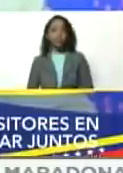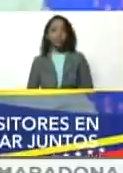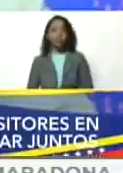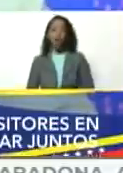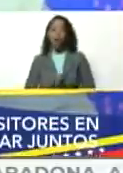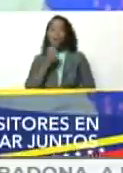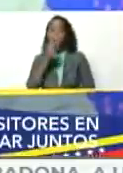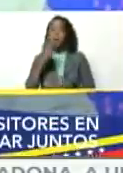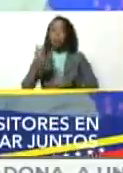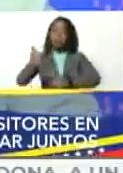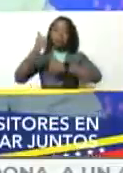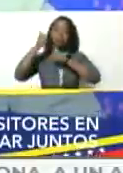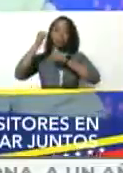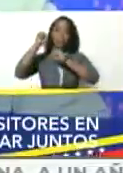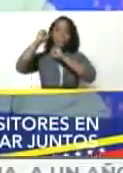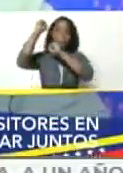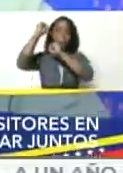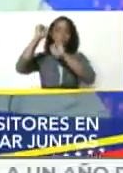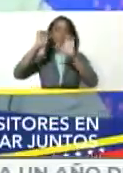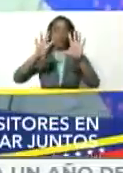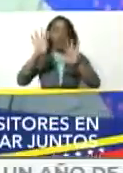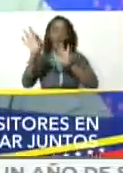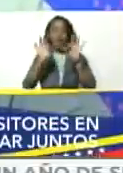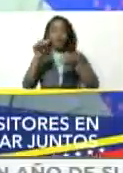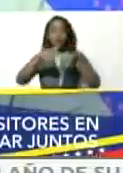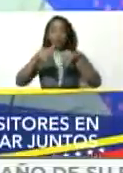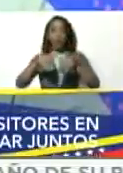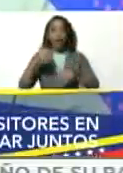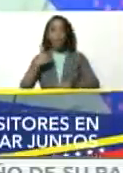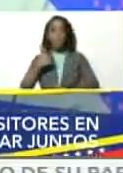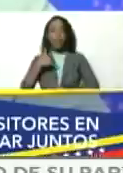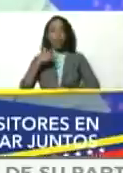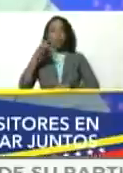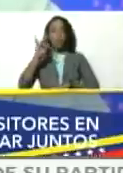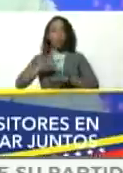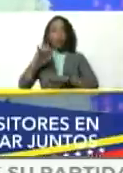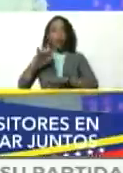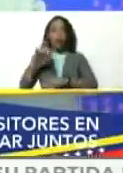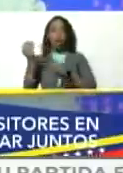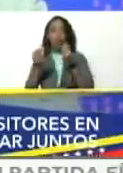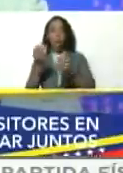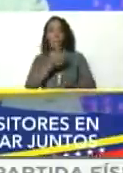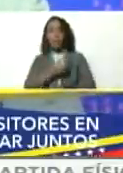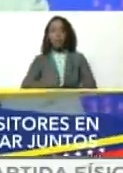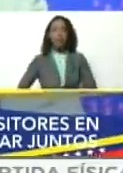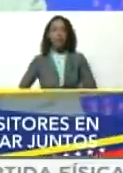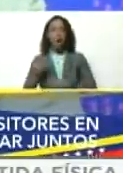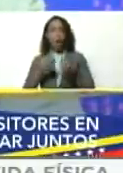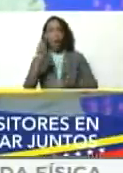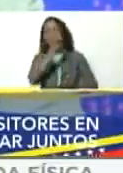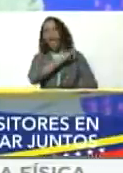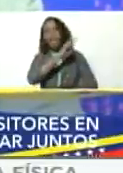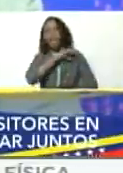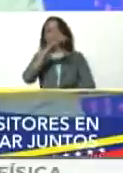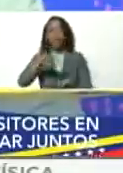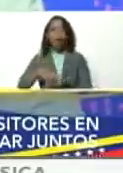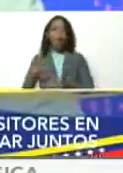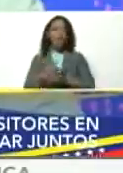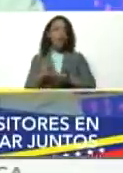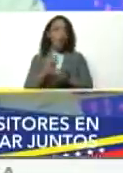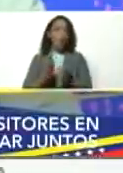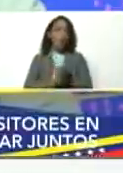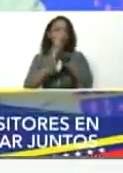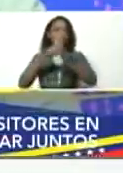Buenos triunfos de 9 elecciones que me han tocado como presidente, como jefe de Estado, de gobierno, como